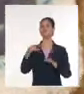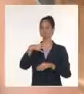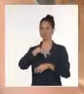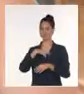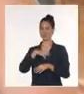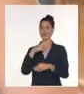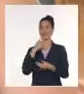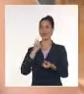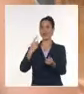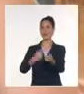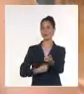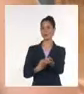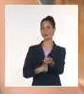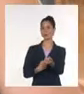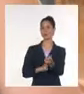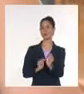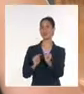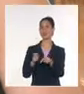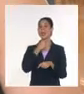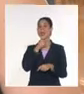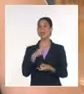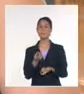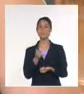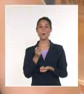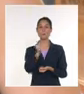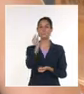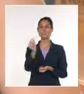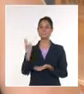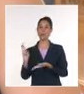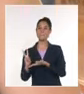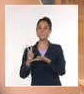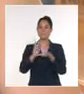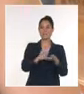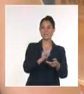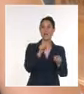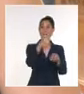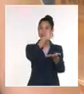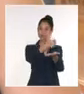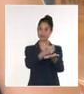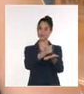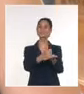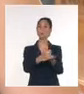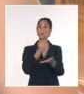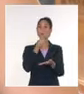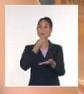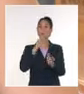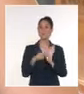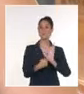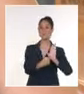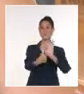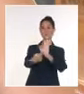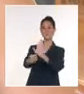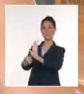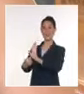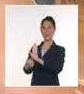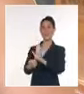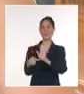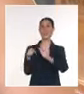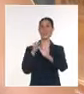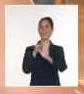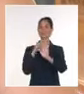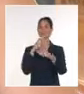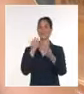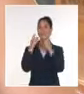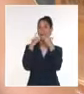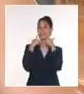poder mostrar lo que recibimos, como reconocimiento a la persona que los entregaron, como testimonio del valor que tienen estas